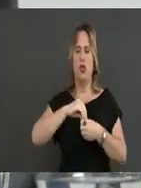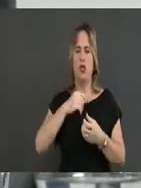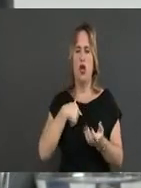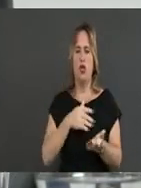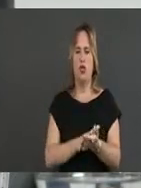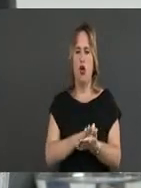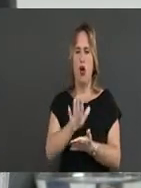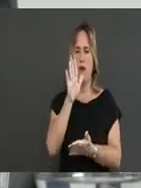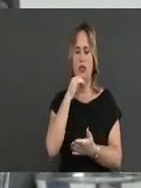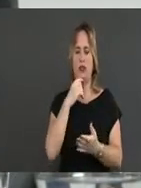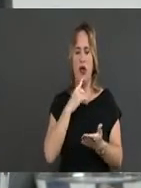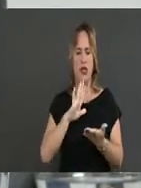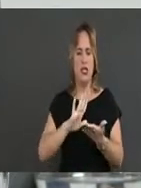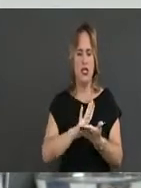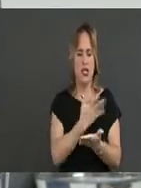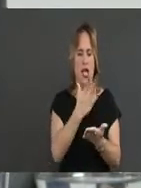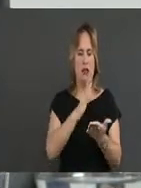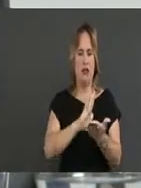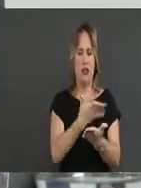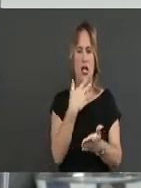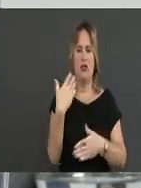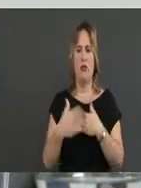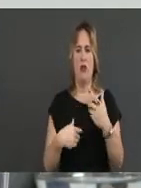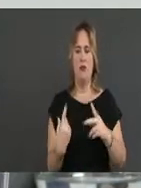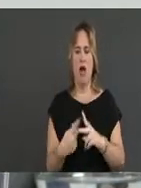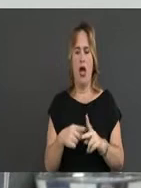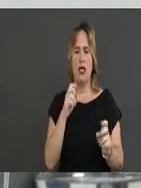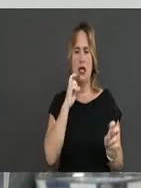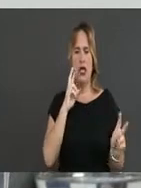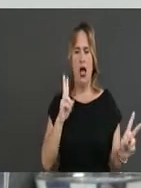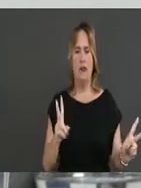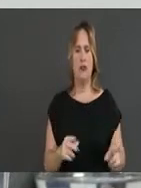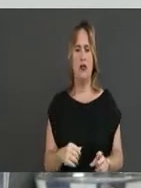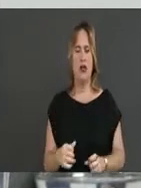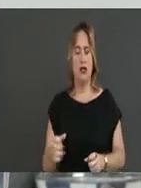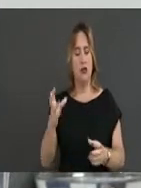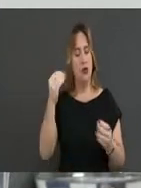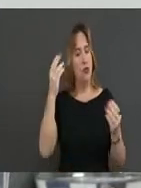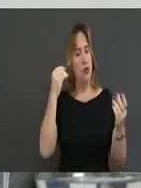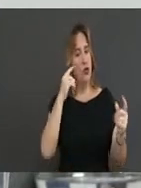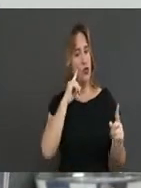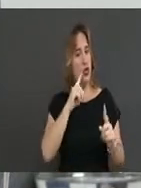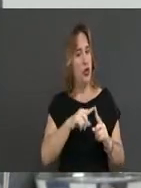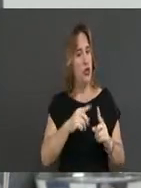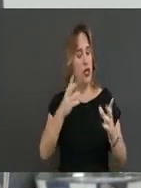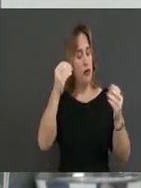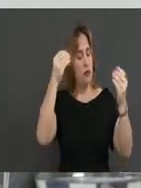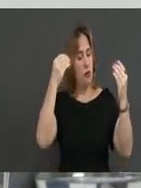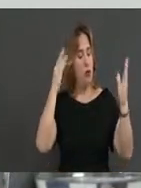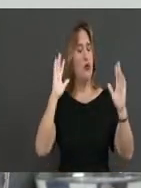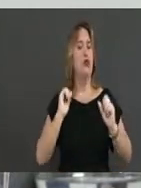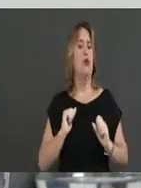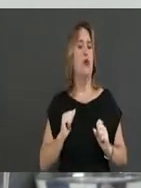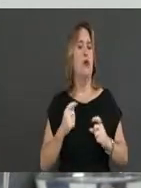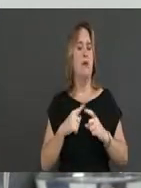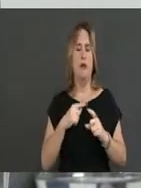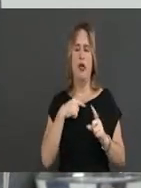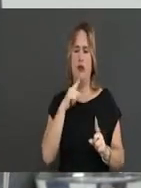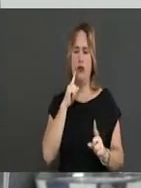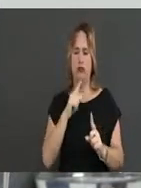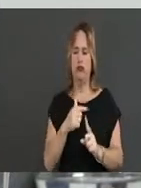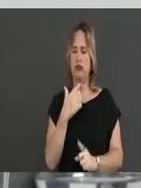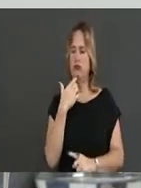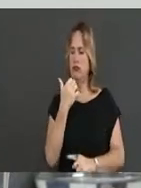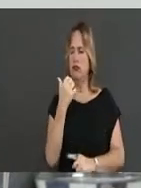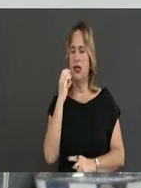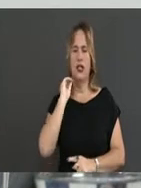comprometer en ir quitando esas piedras que se nos van presentando en el camino. Son grandes. Muchas. Son grandes, pero es un desafío. Y